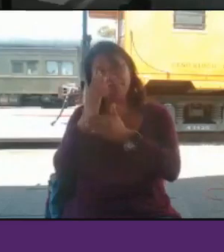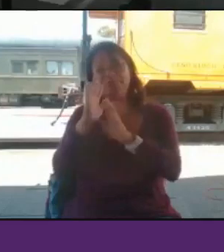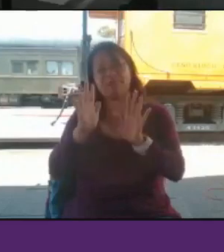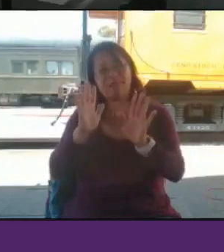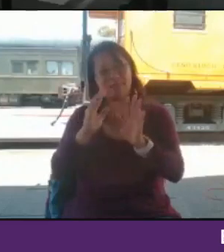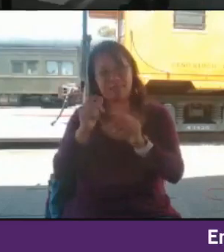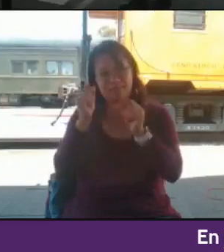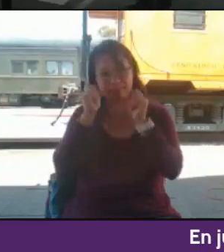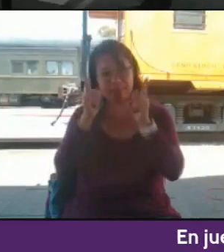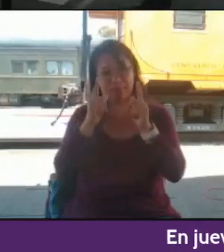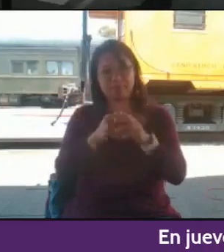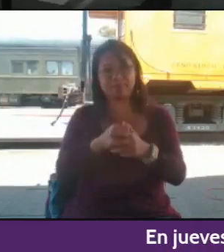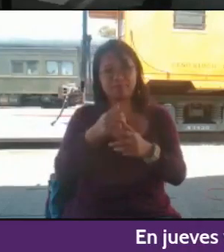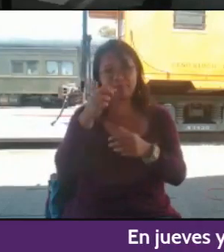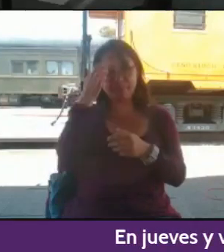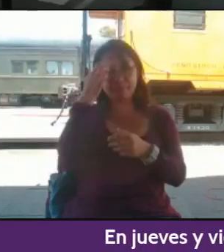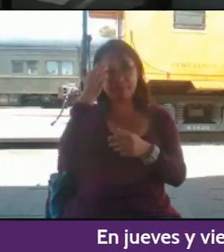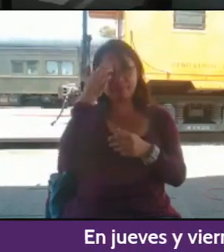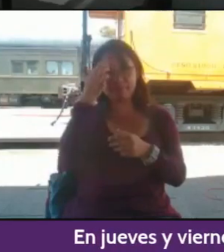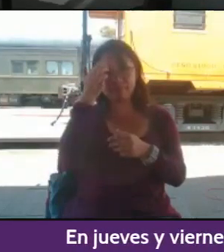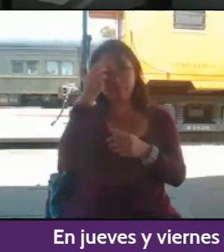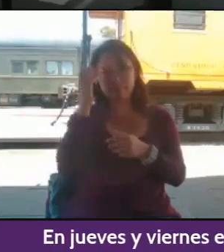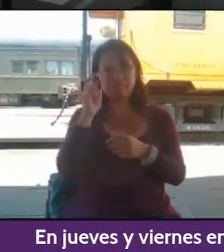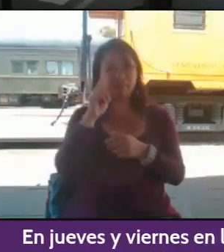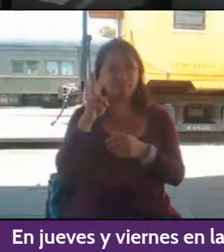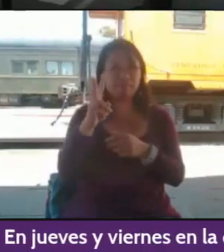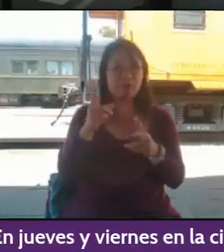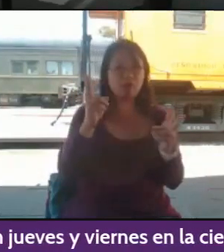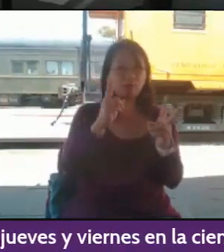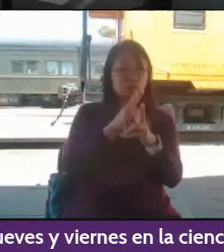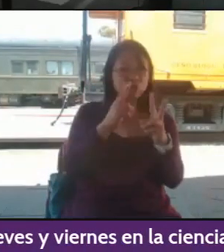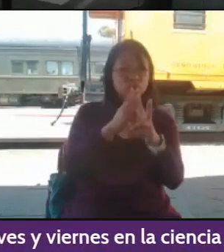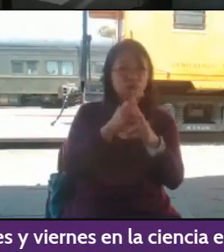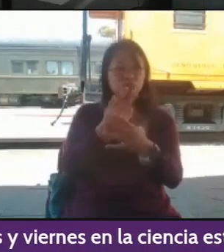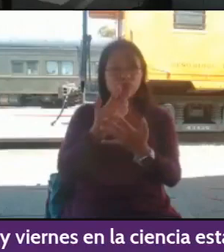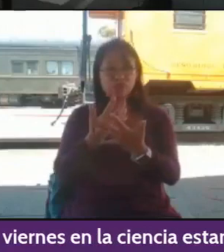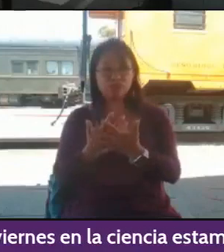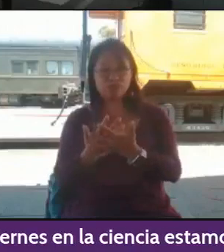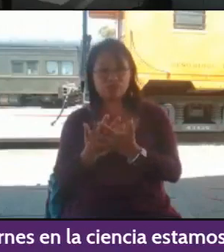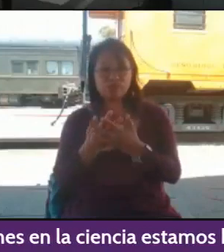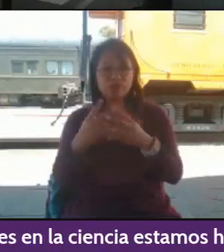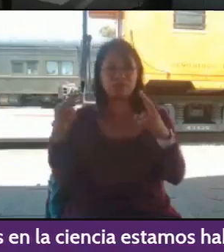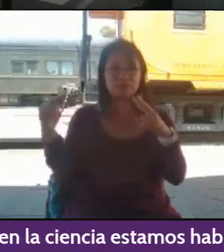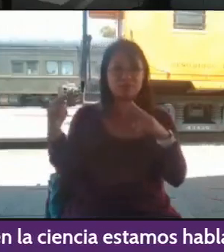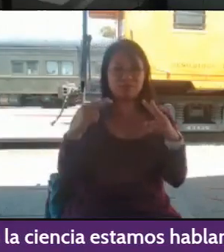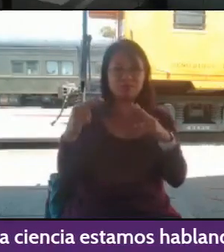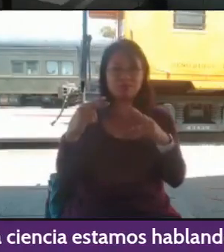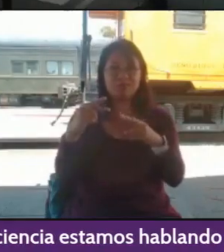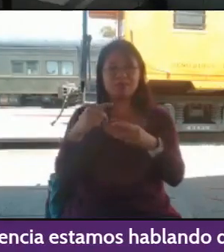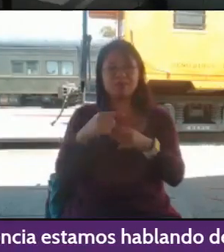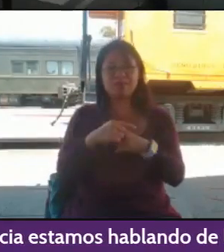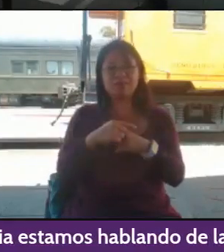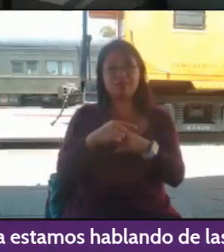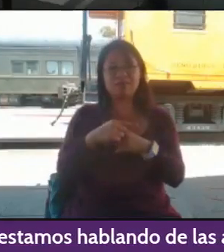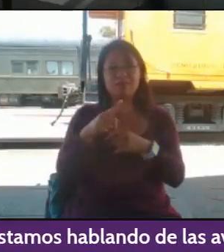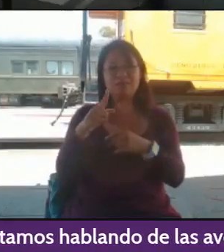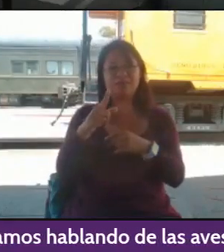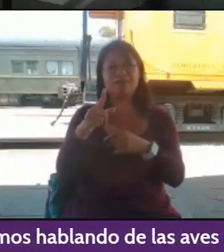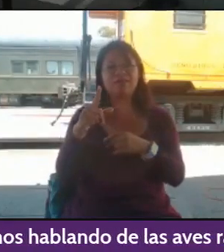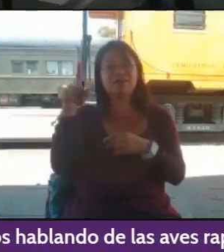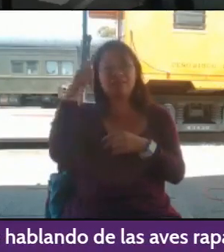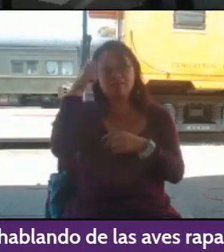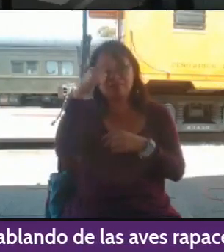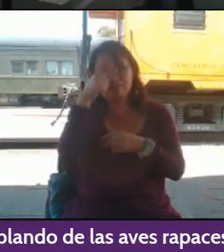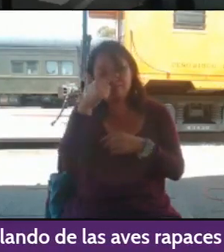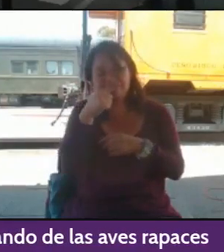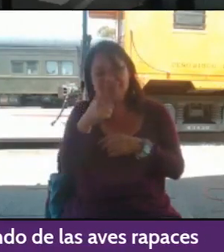por eso de pronto ven que se quedan a un lado y respiran y descansan tantito. Hay unas partes en que la lechuza hasta como que se quiere dormir, por luego se acuerda de, ah, sí es cierto, que se